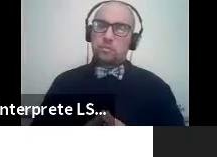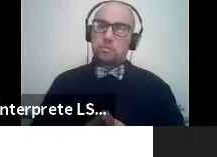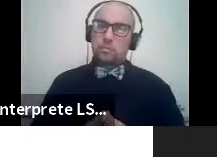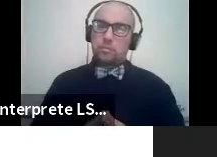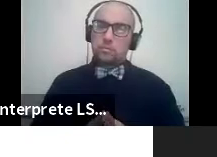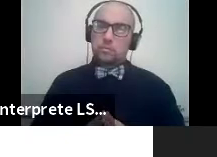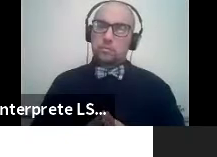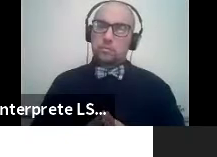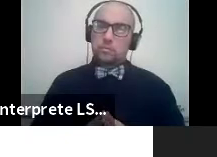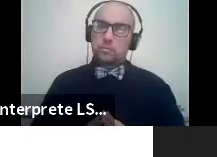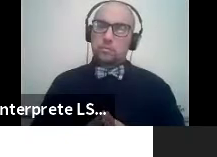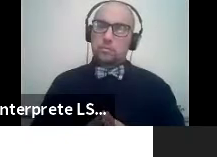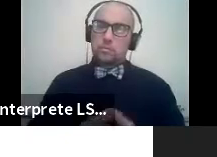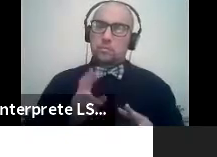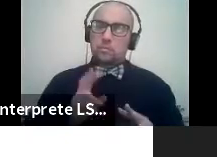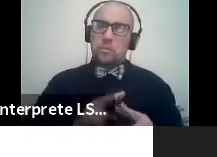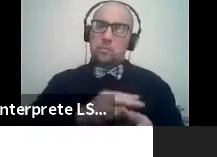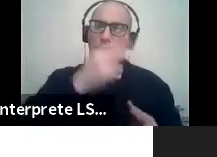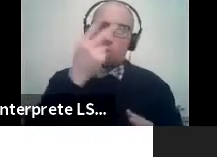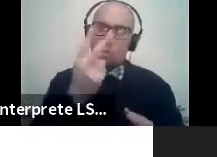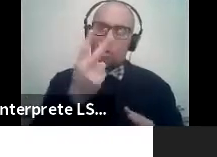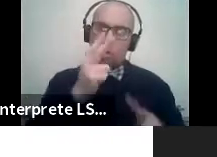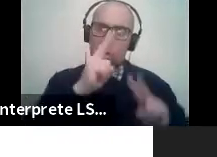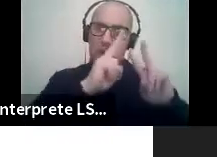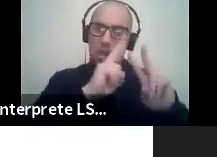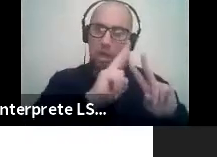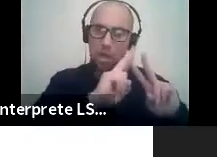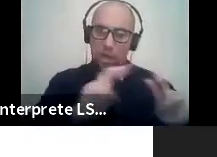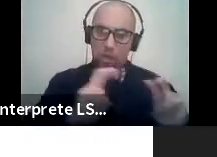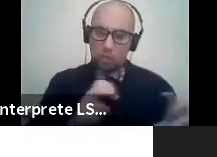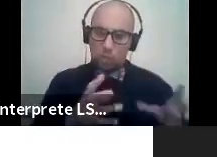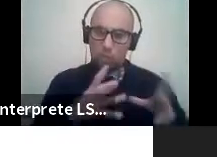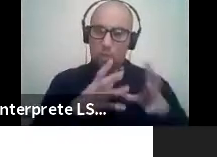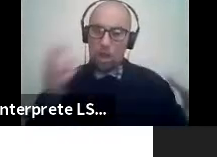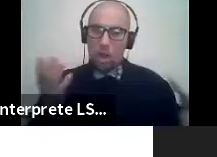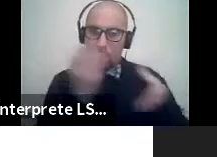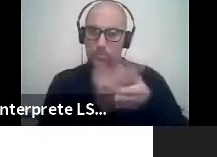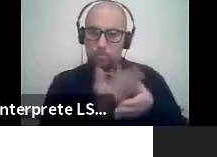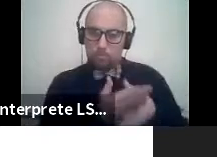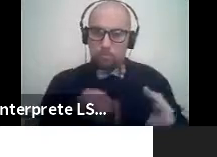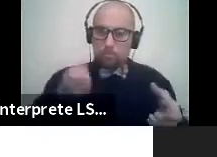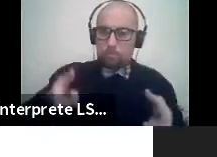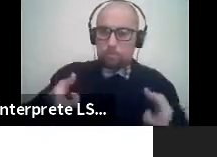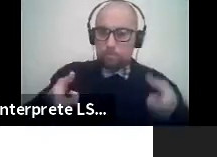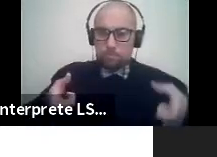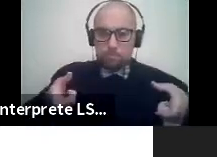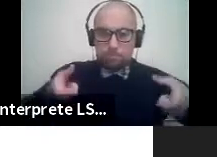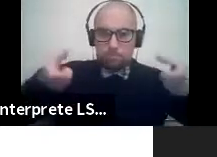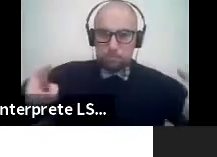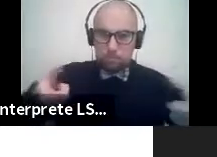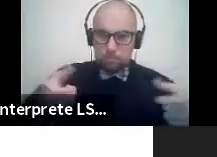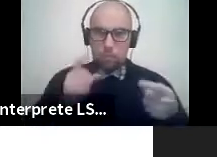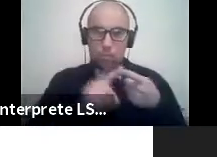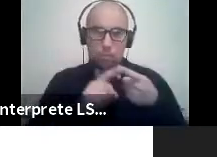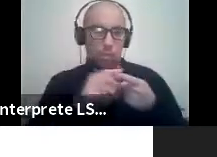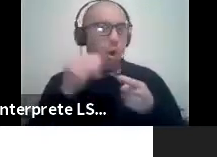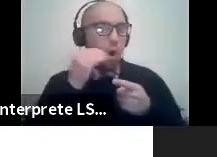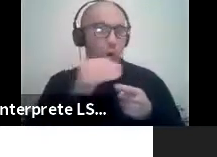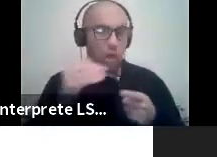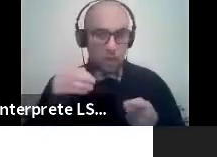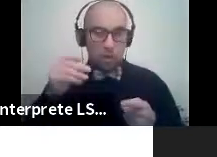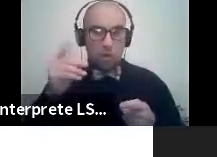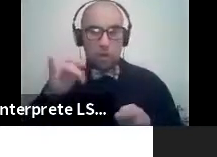Hemos llevado a cabo dos grandes estudios. Uno con solo niños y niñas de kinder, sus padres